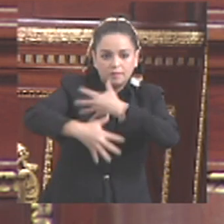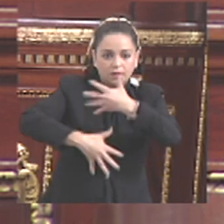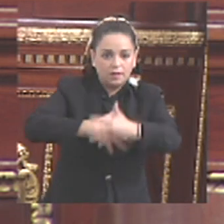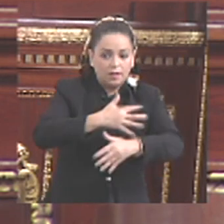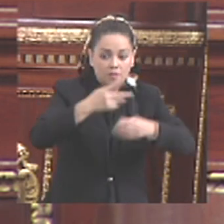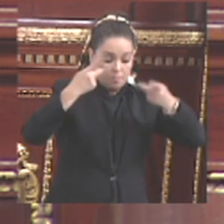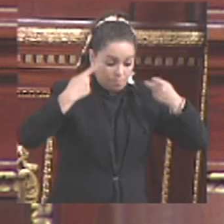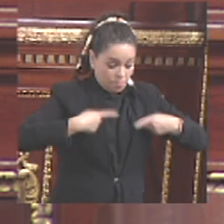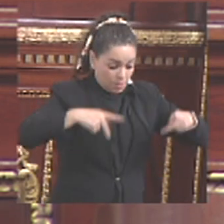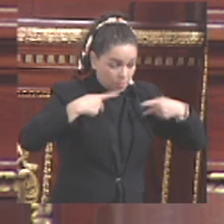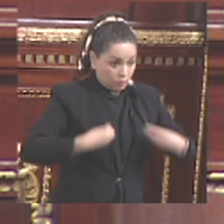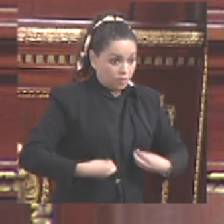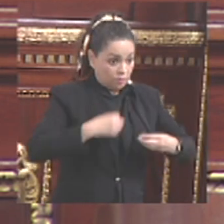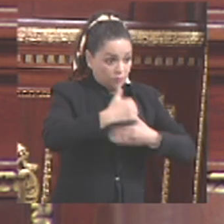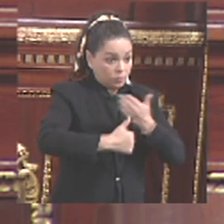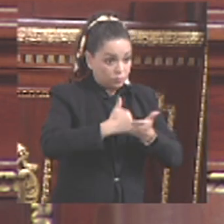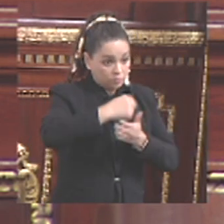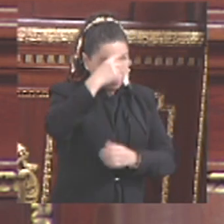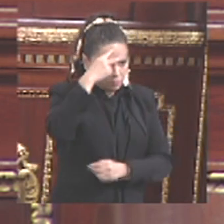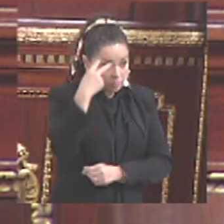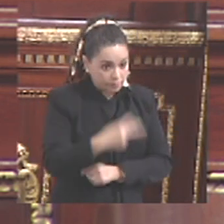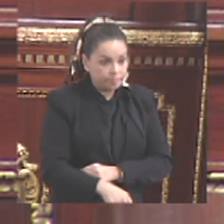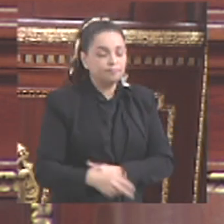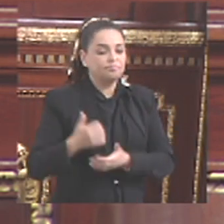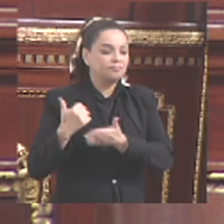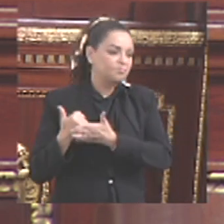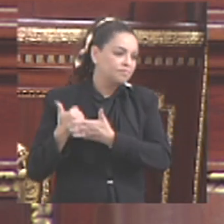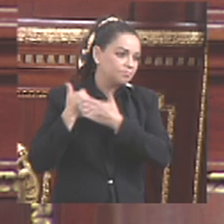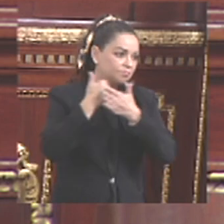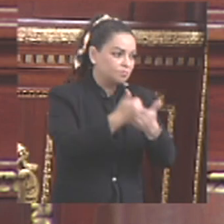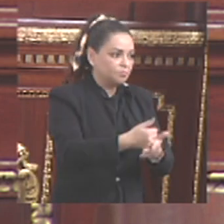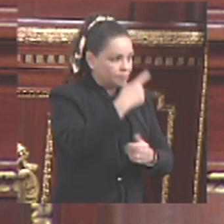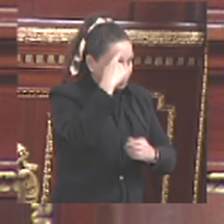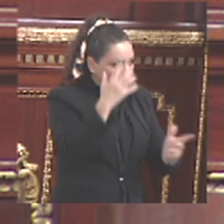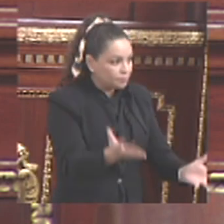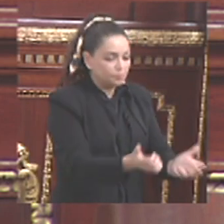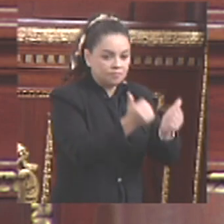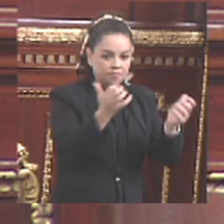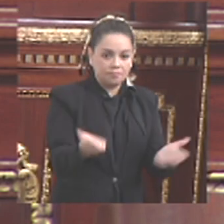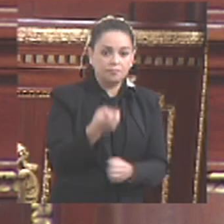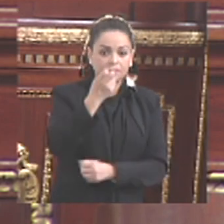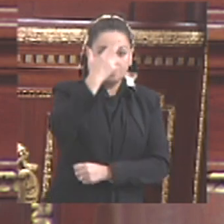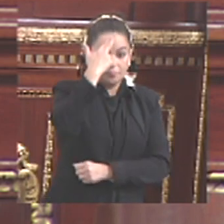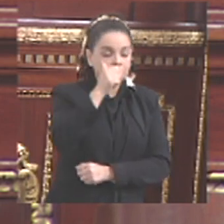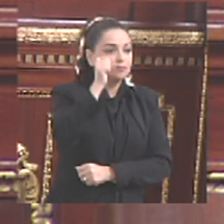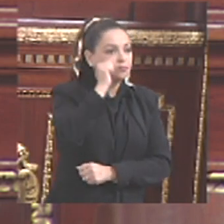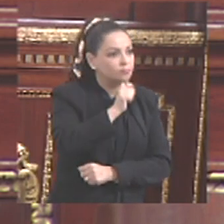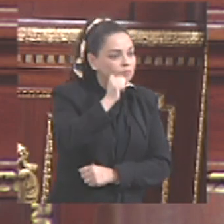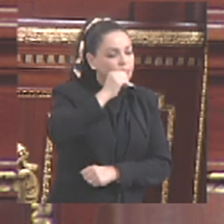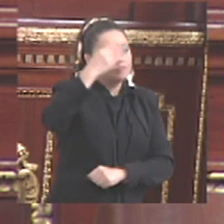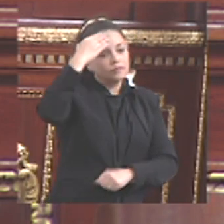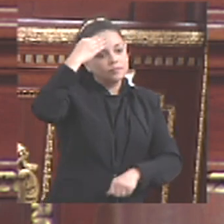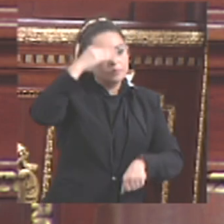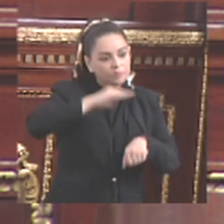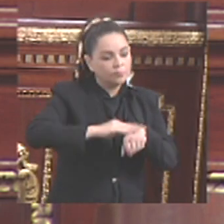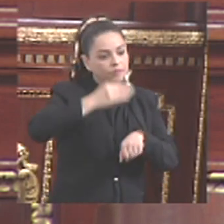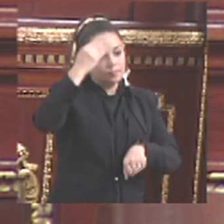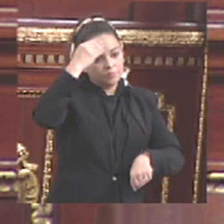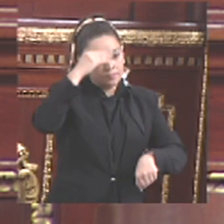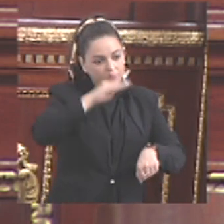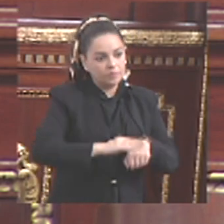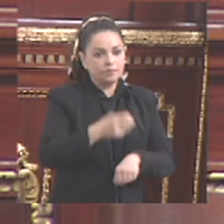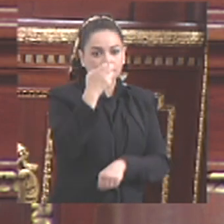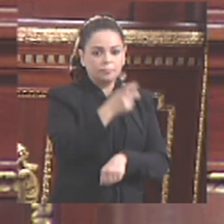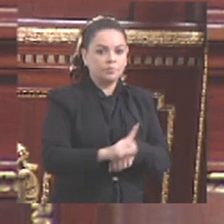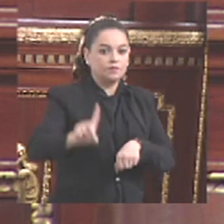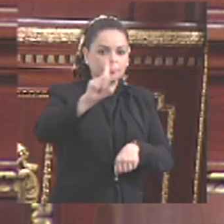que cada año dedicamos un momento a recordar los sucesos como el del 85, cuando la Ciudad de México fue azotada por hasta entonces